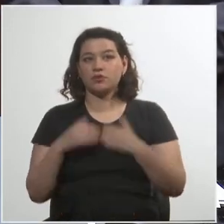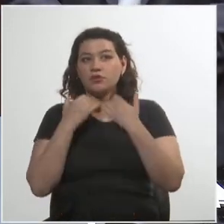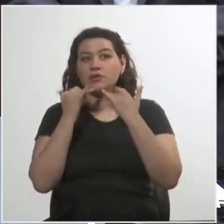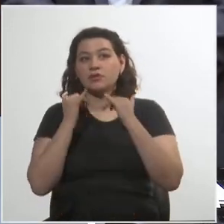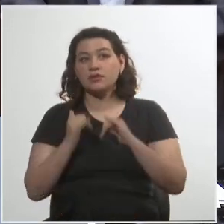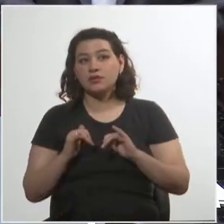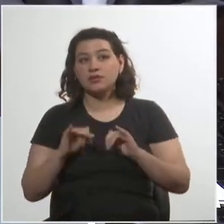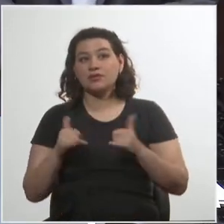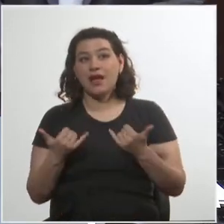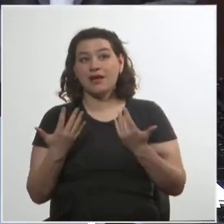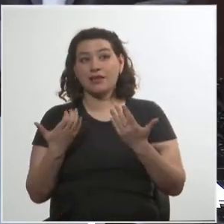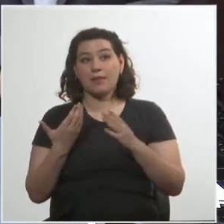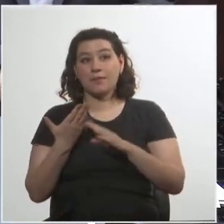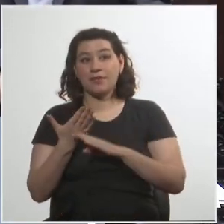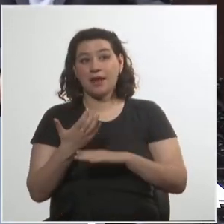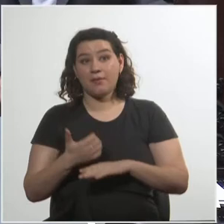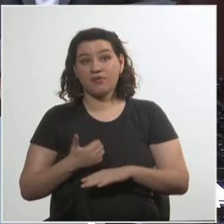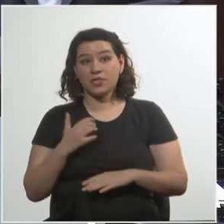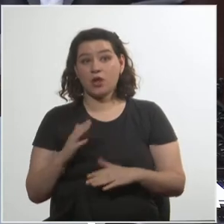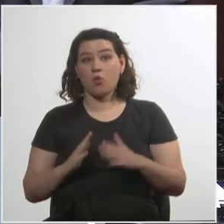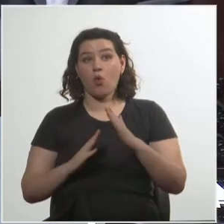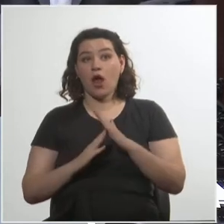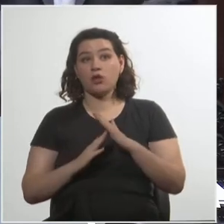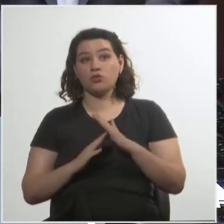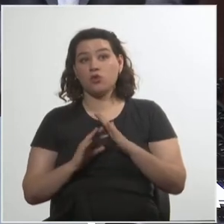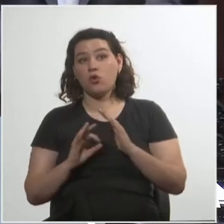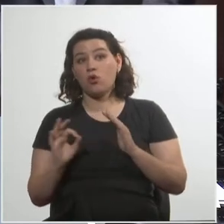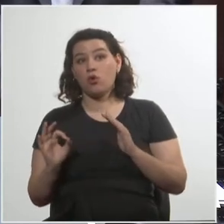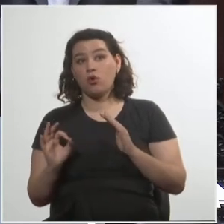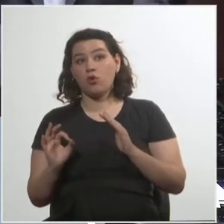si ya quieren pedir el cuarto intermedio